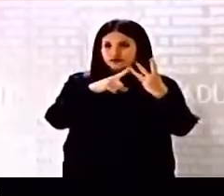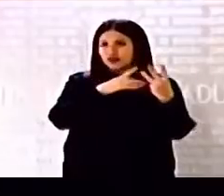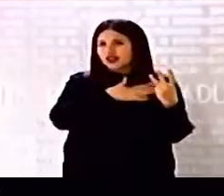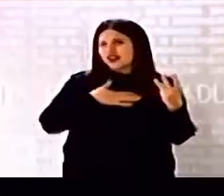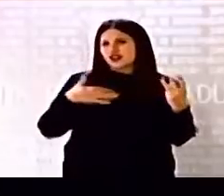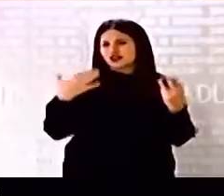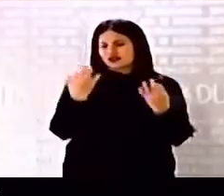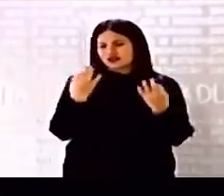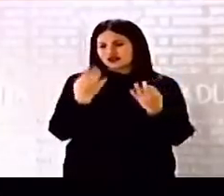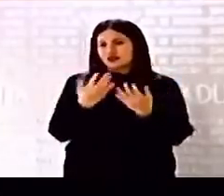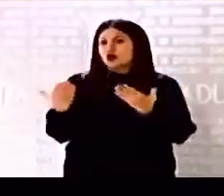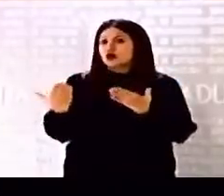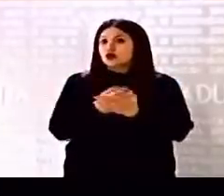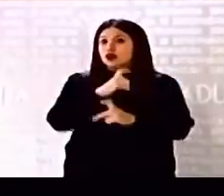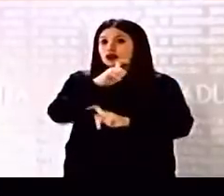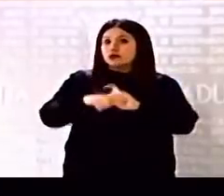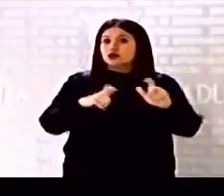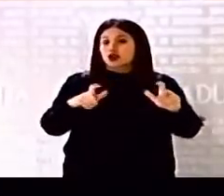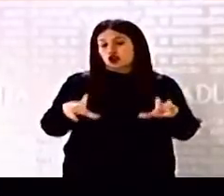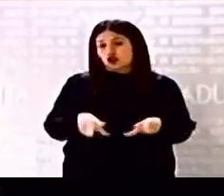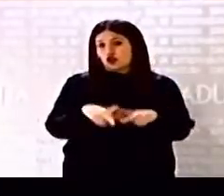agradecer a toda la sociedad extremeña